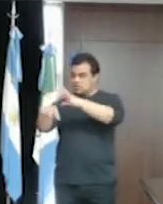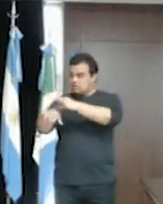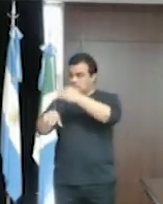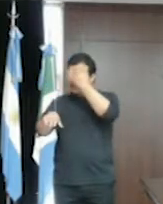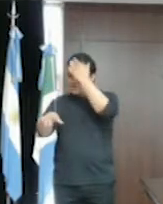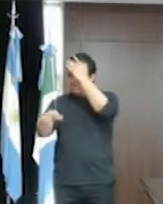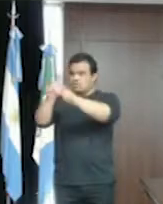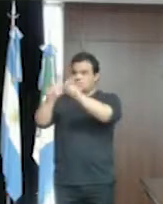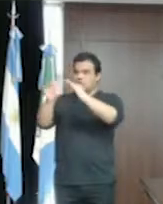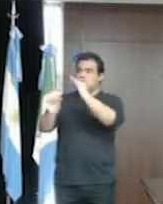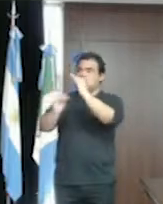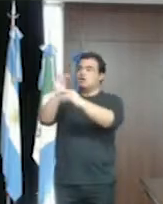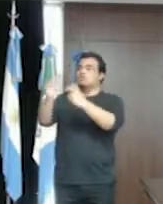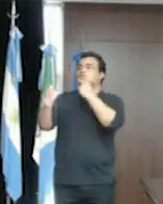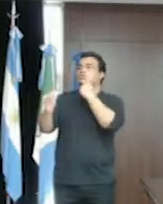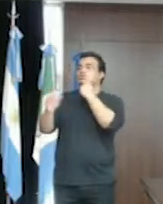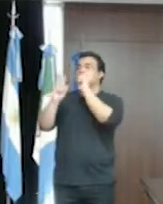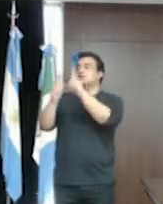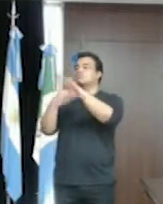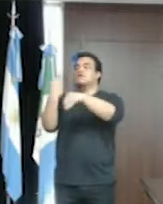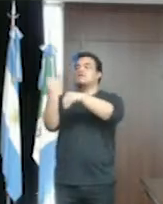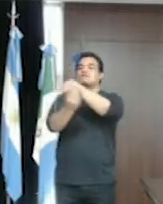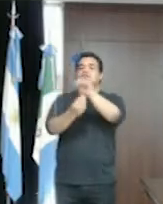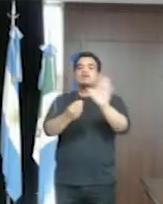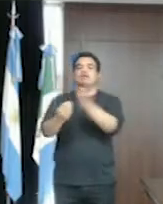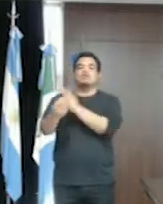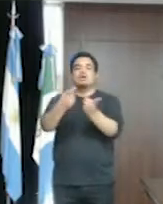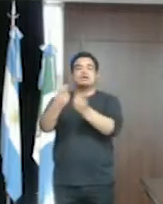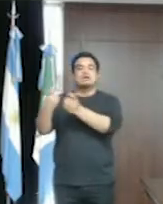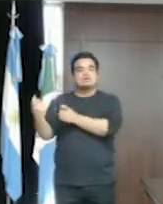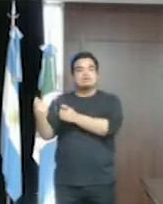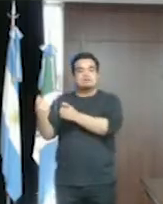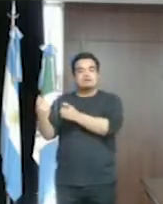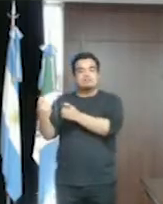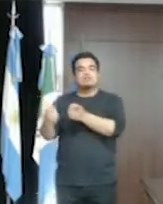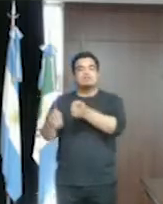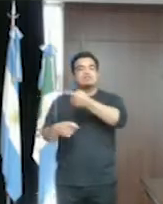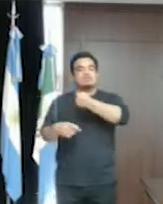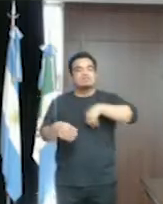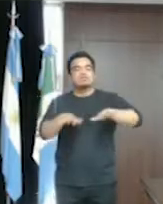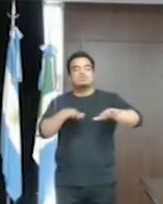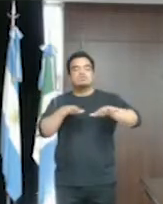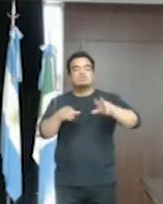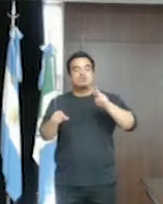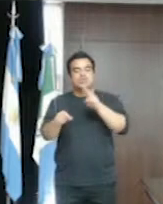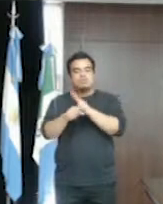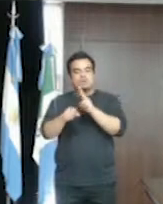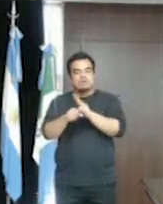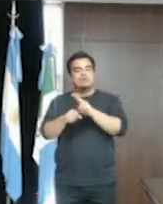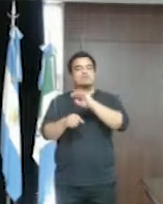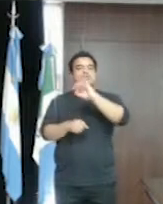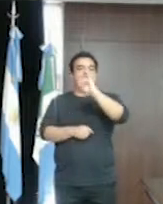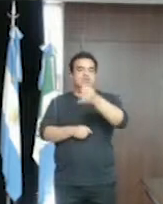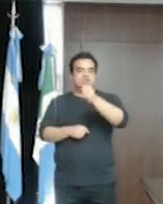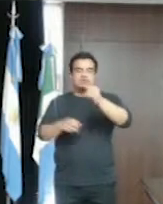se trabaja solo en cuidados paliativos, trabajamos en equipo, porque si no nosotros también caemos y